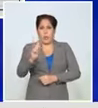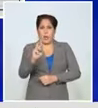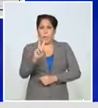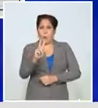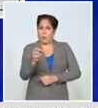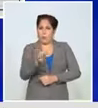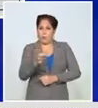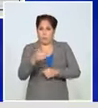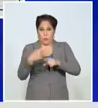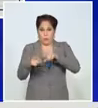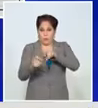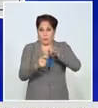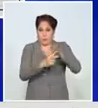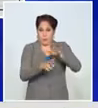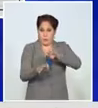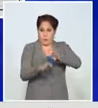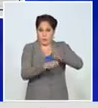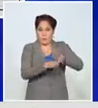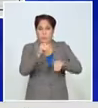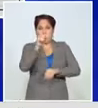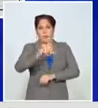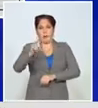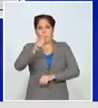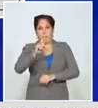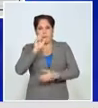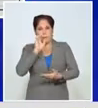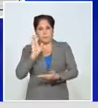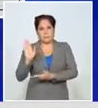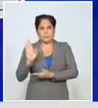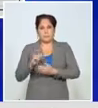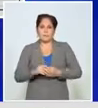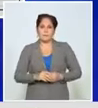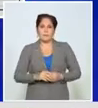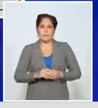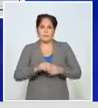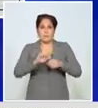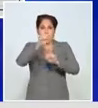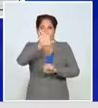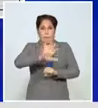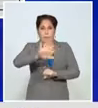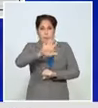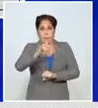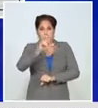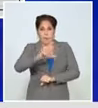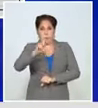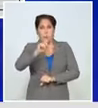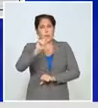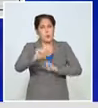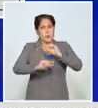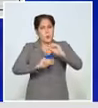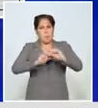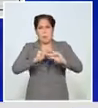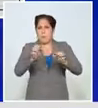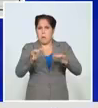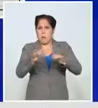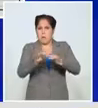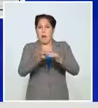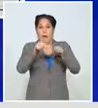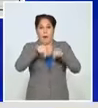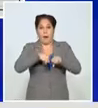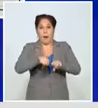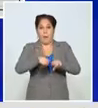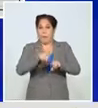Camagüey, ahí está. En un momento determinado fue bajando y ahora